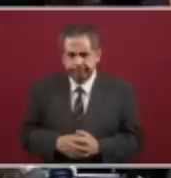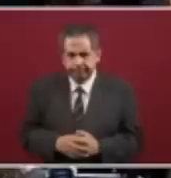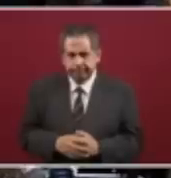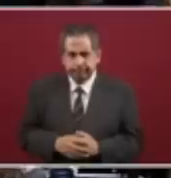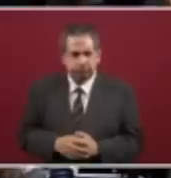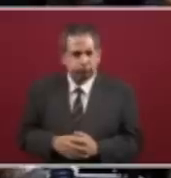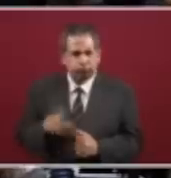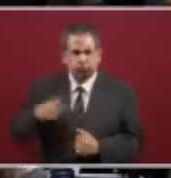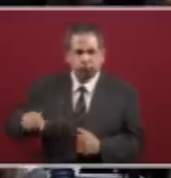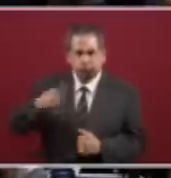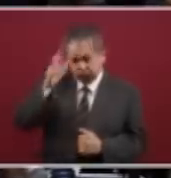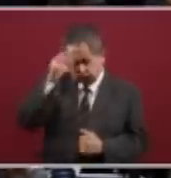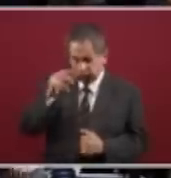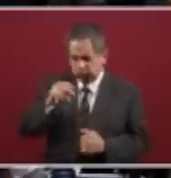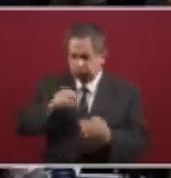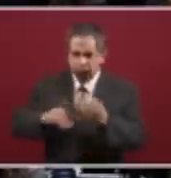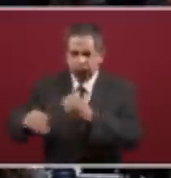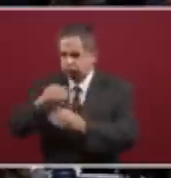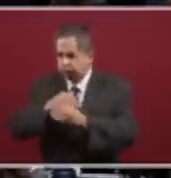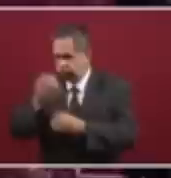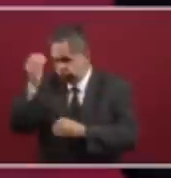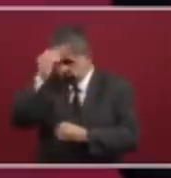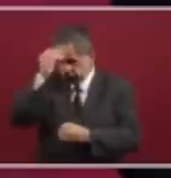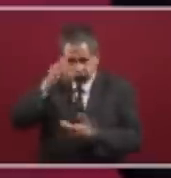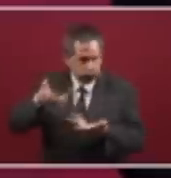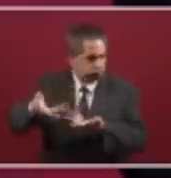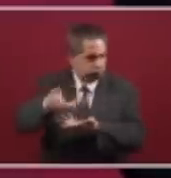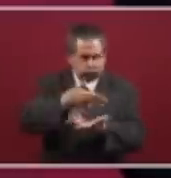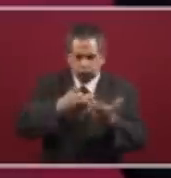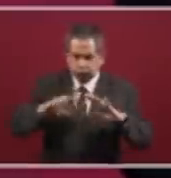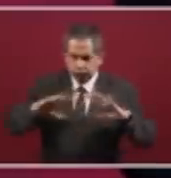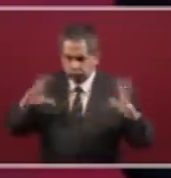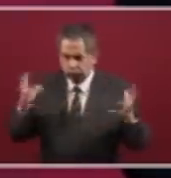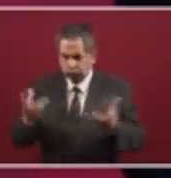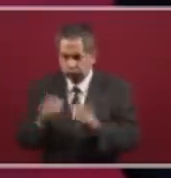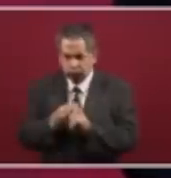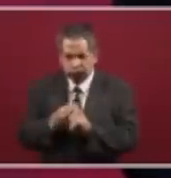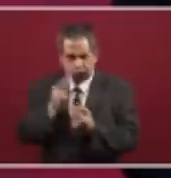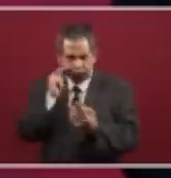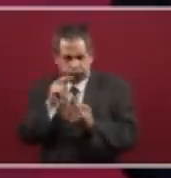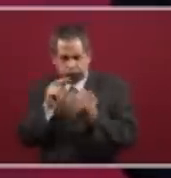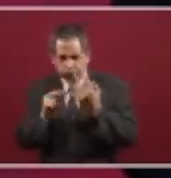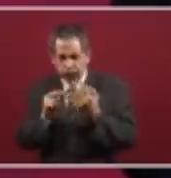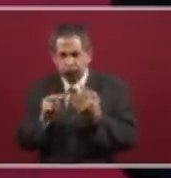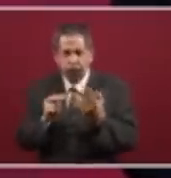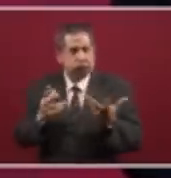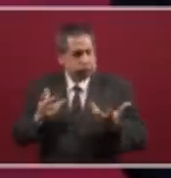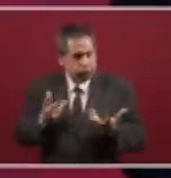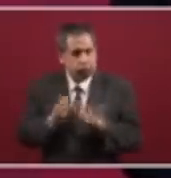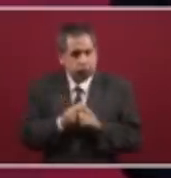punto de vista de todos y podamos verlos juntos